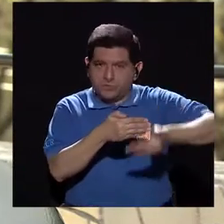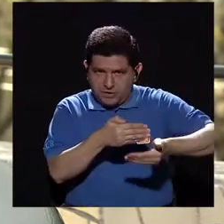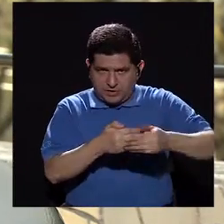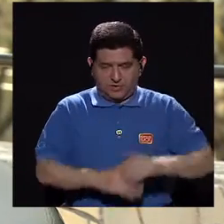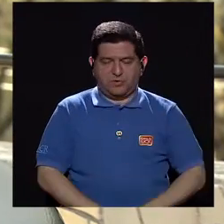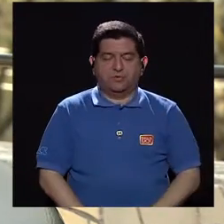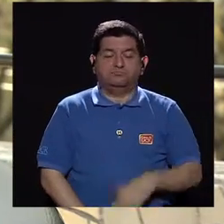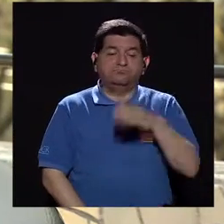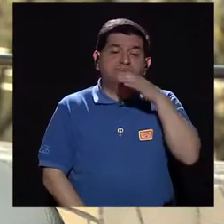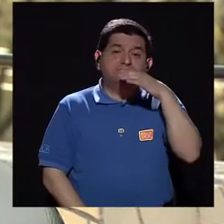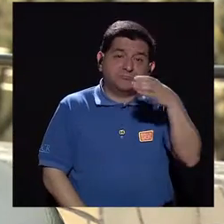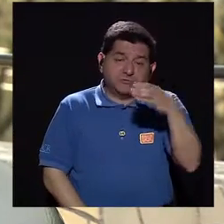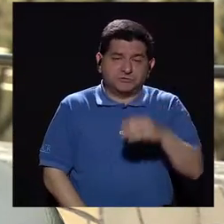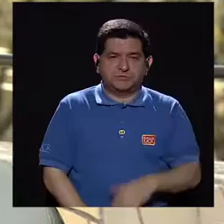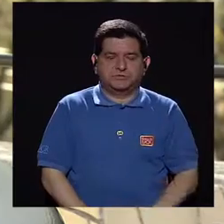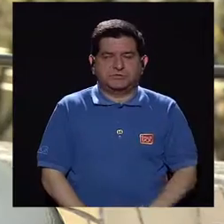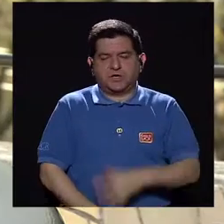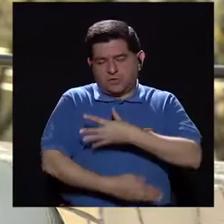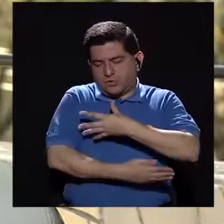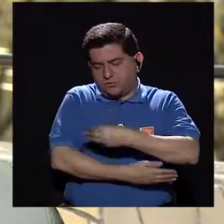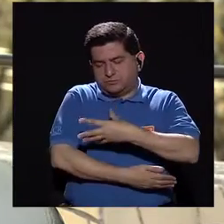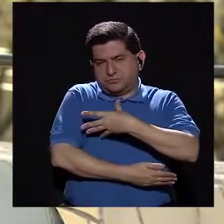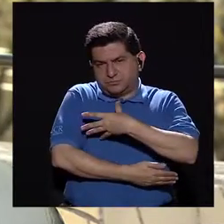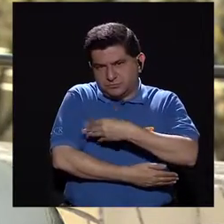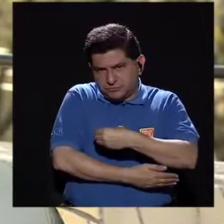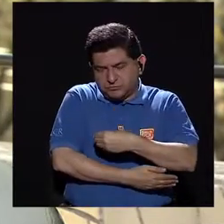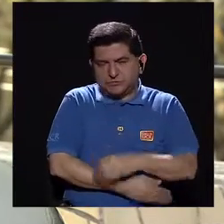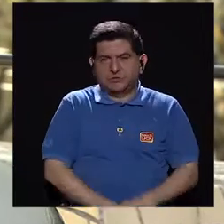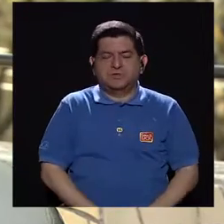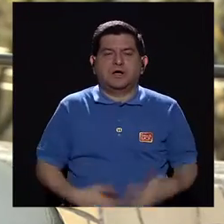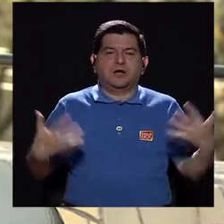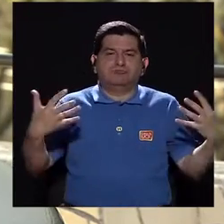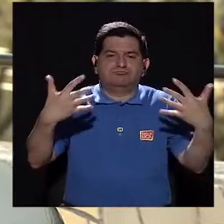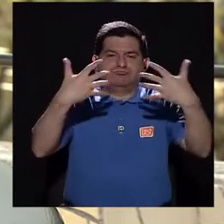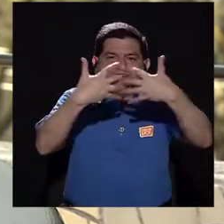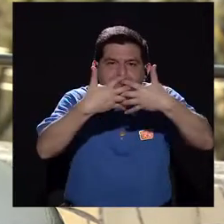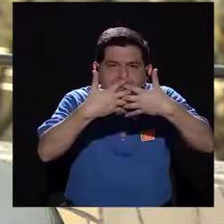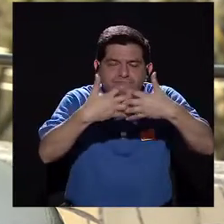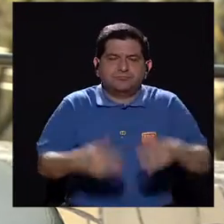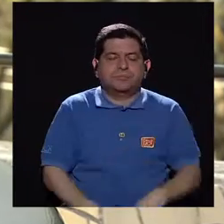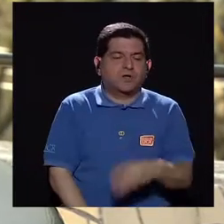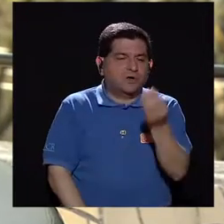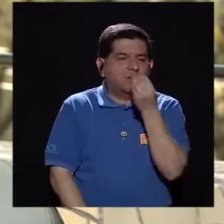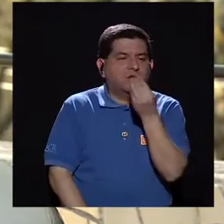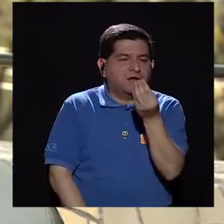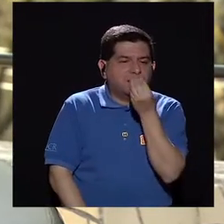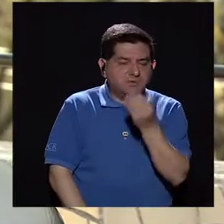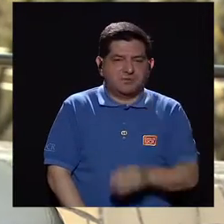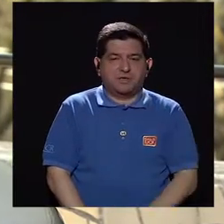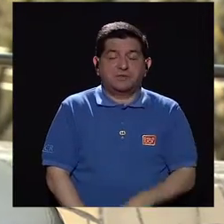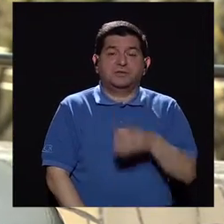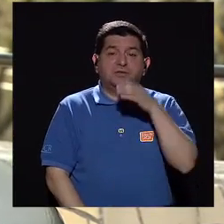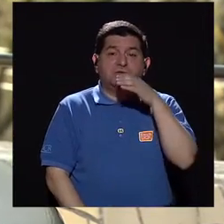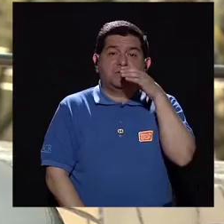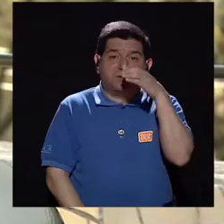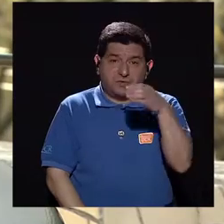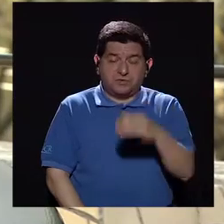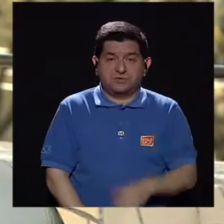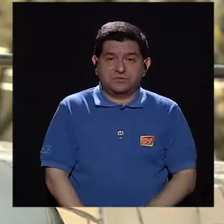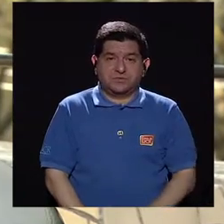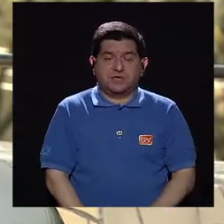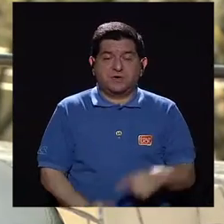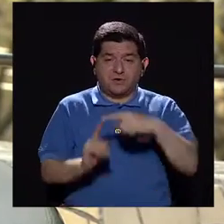tiempo, se recomienda dar lactancia materna complementada con alimentos, que es la